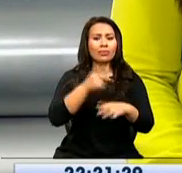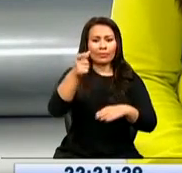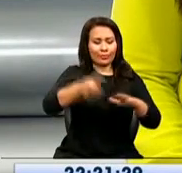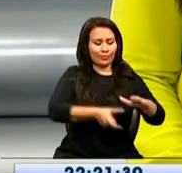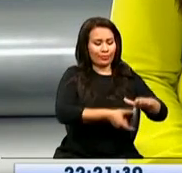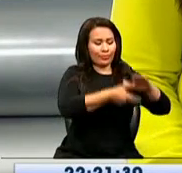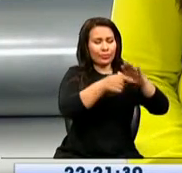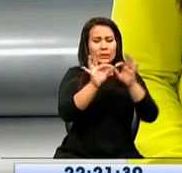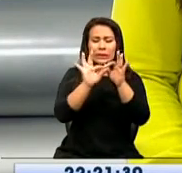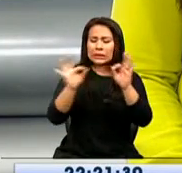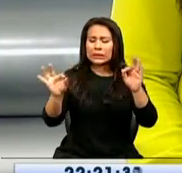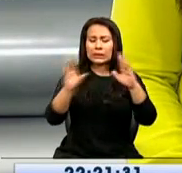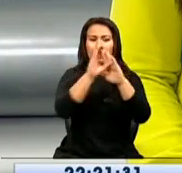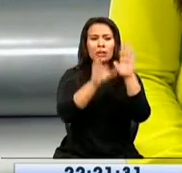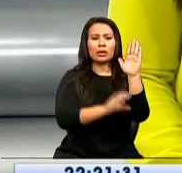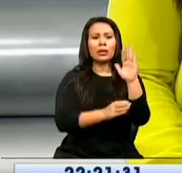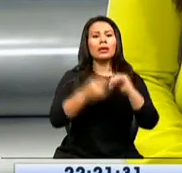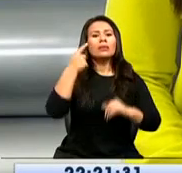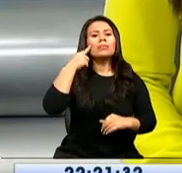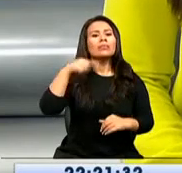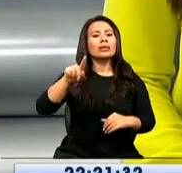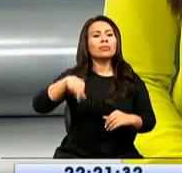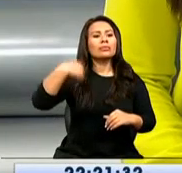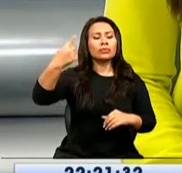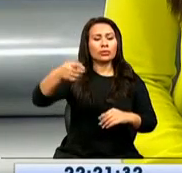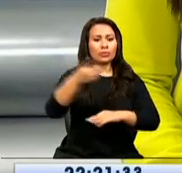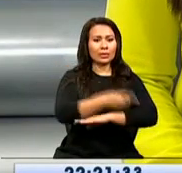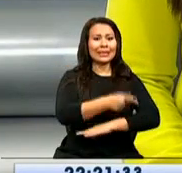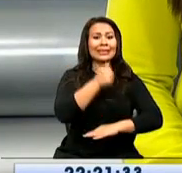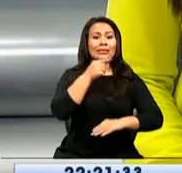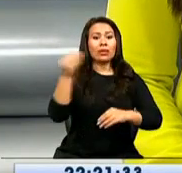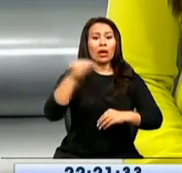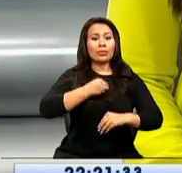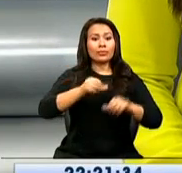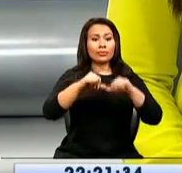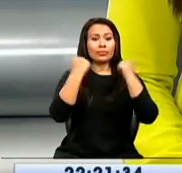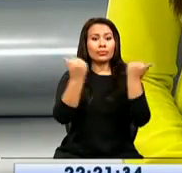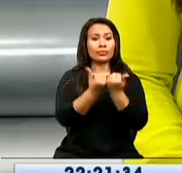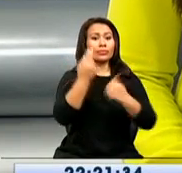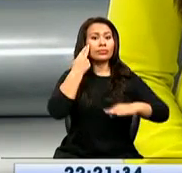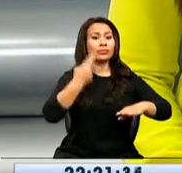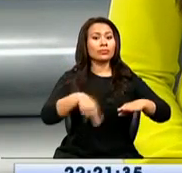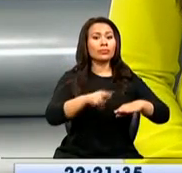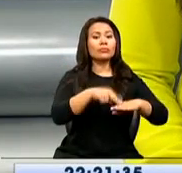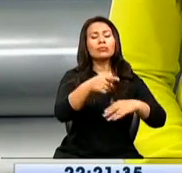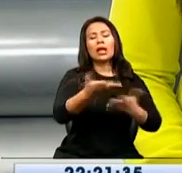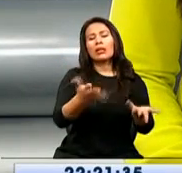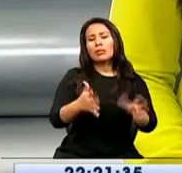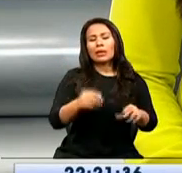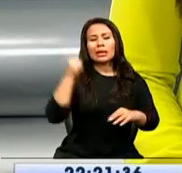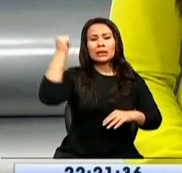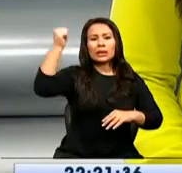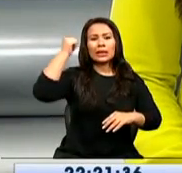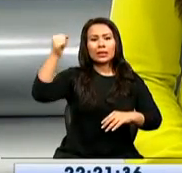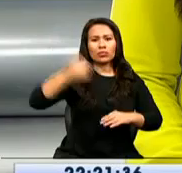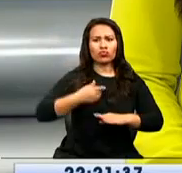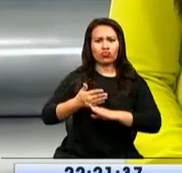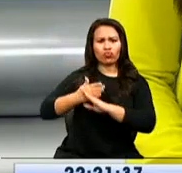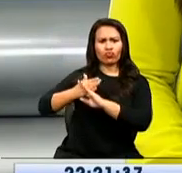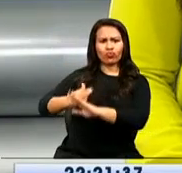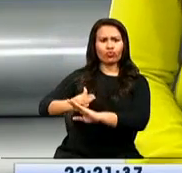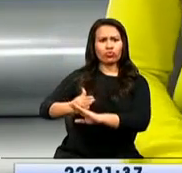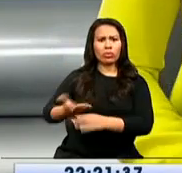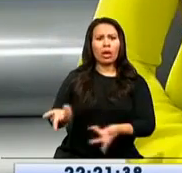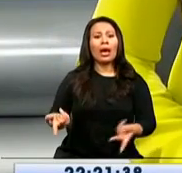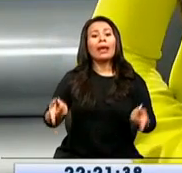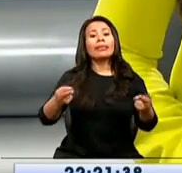de la República en los próximos días. Según asambleístas de Alianza País, se podría incluir algunos temas como el derecho a la resistencia,